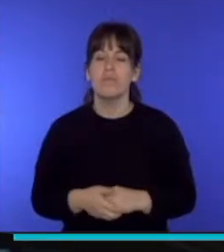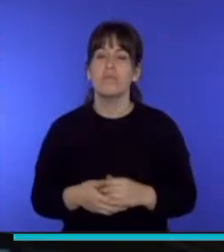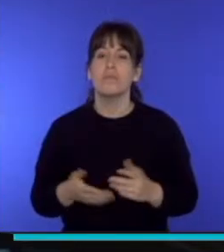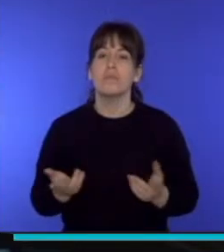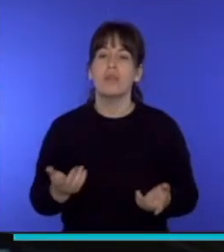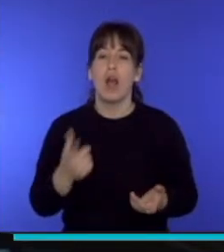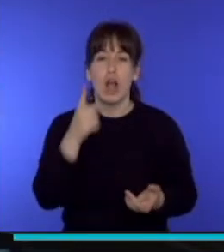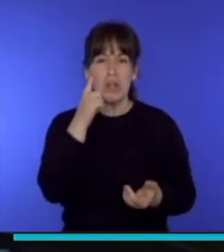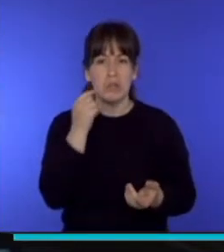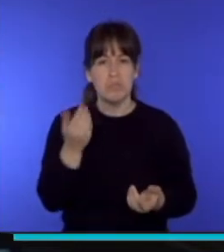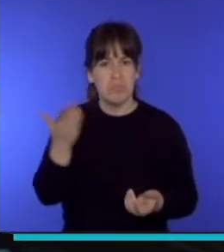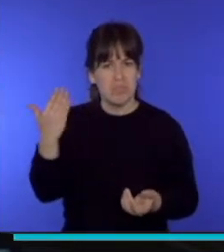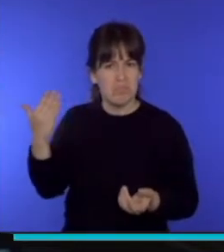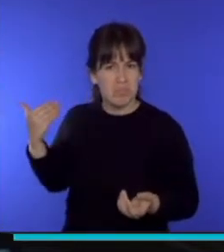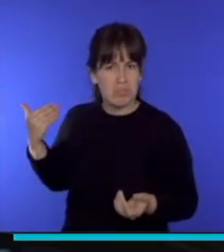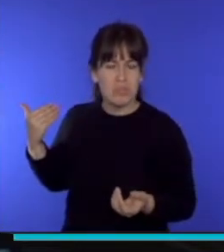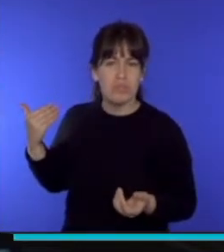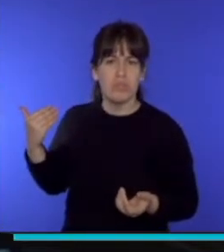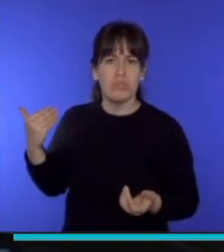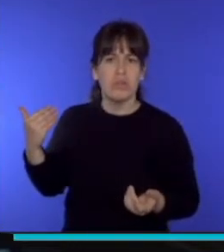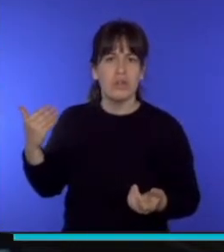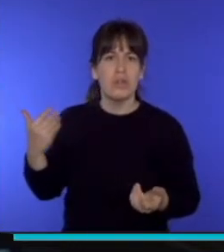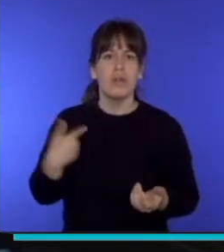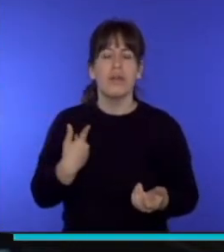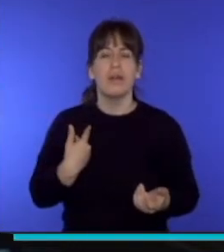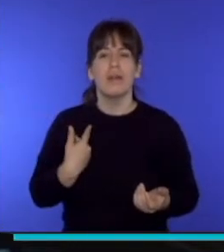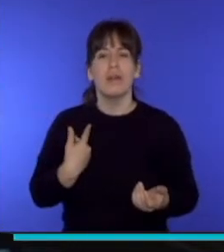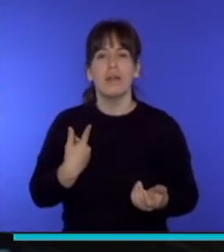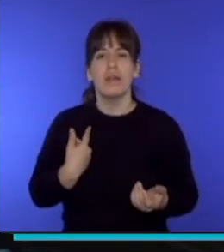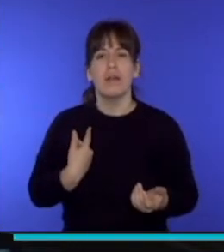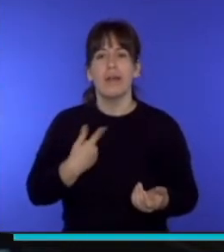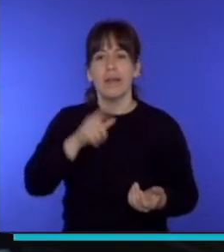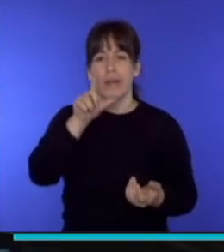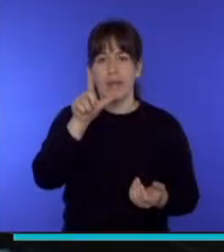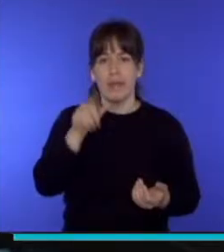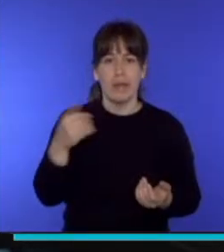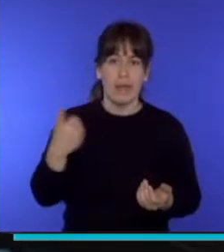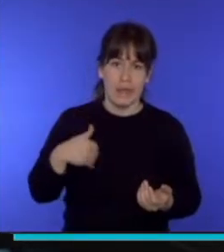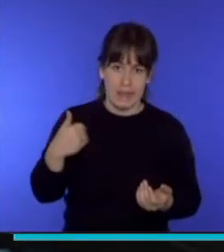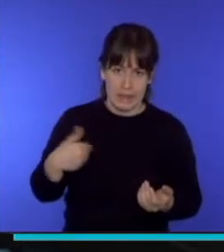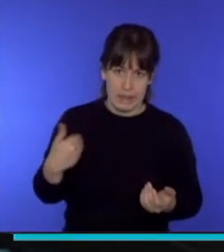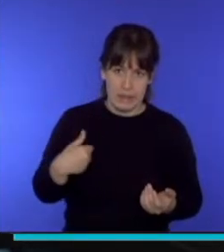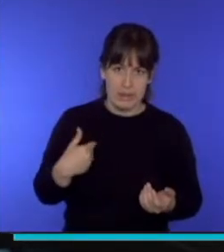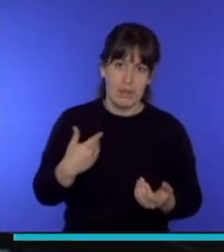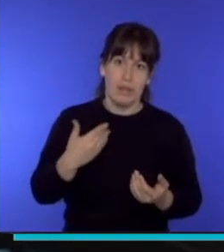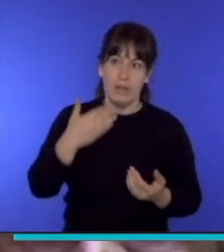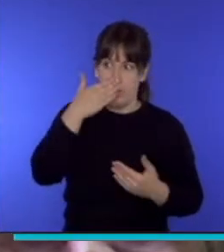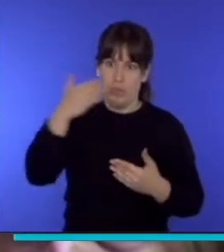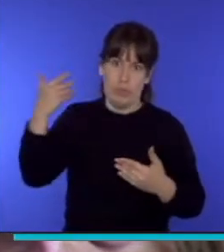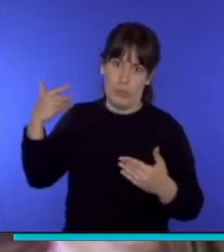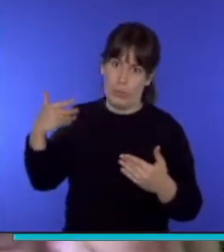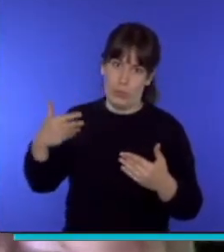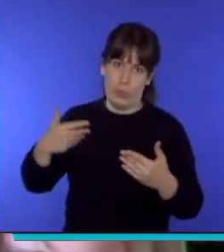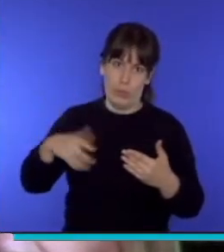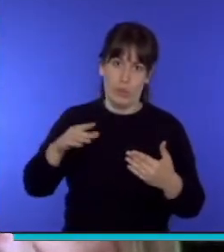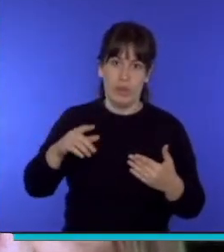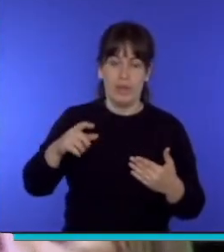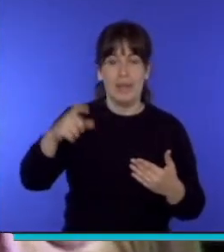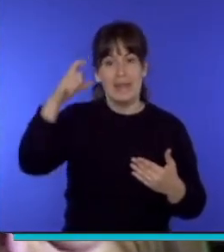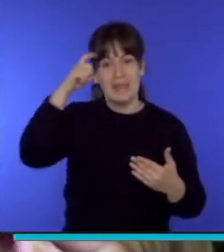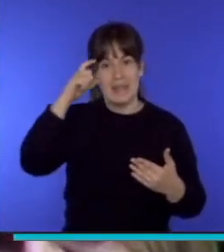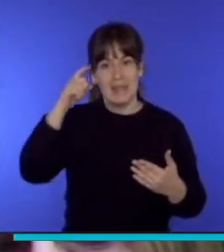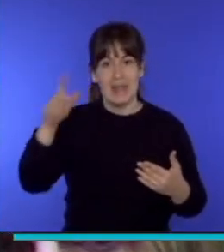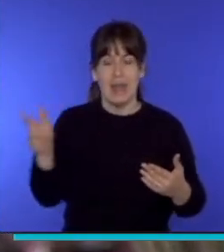Hace unos días se despedía de la Argentina después de 10 conciertos en